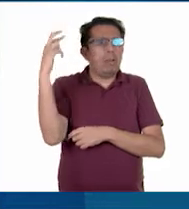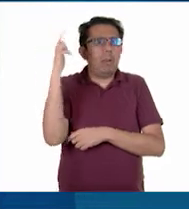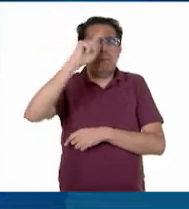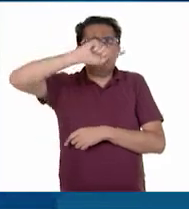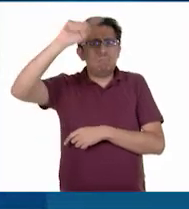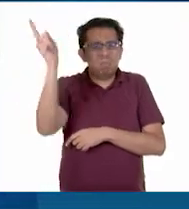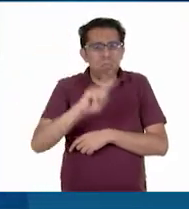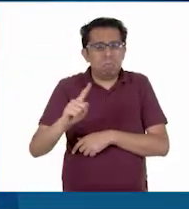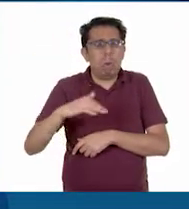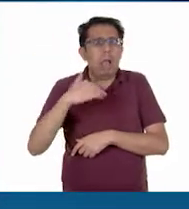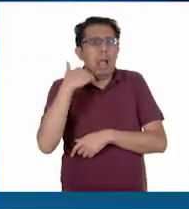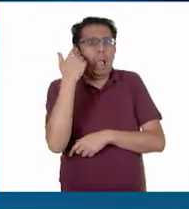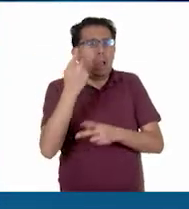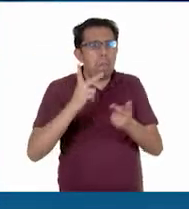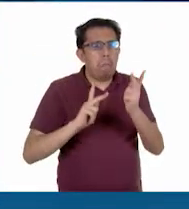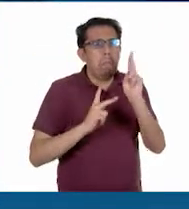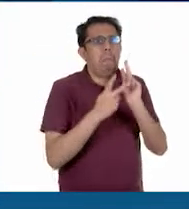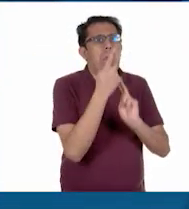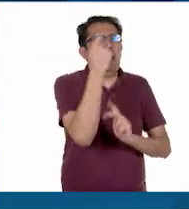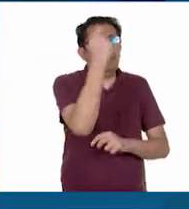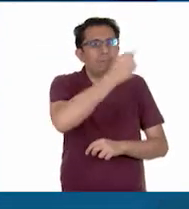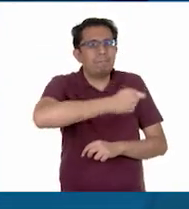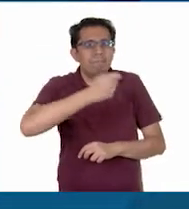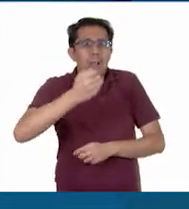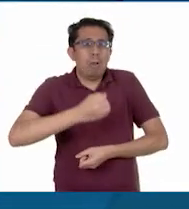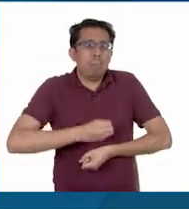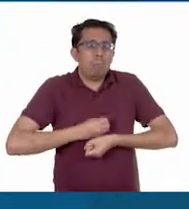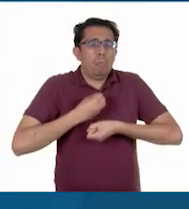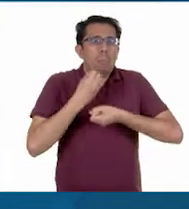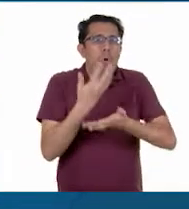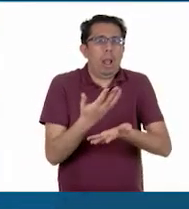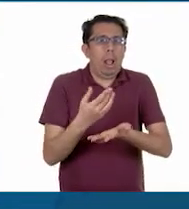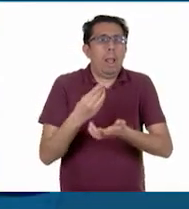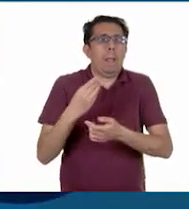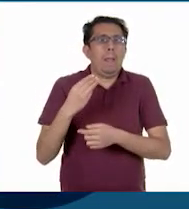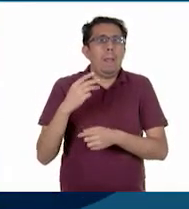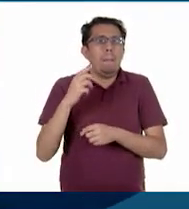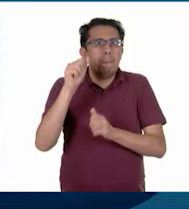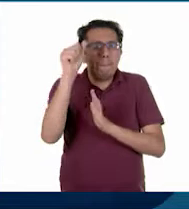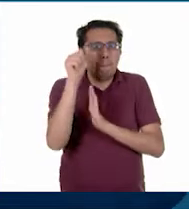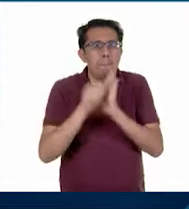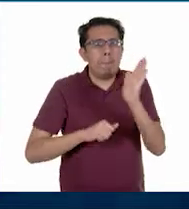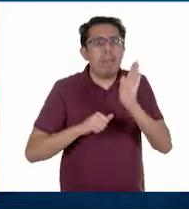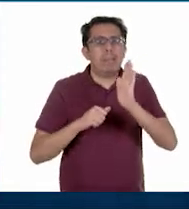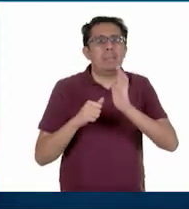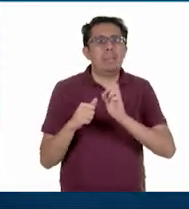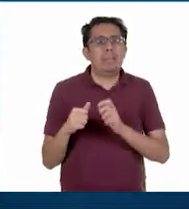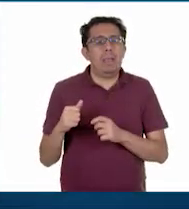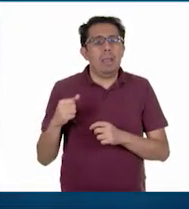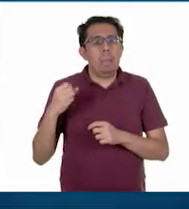los lirios con los versos de mayo o perderse en el viento sobre el trueno del mar.